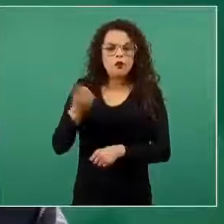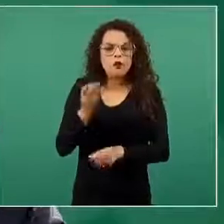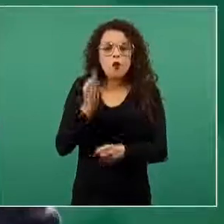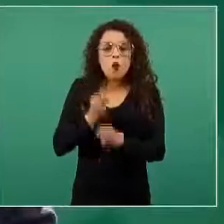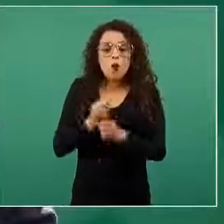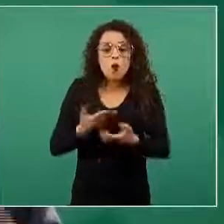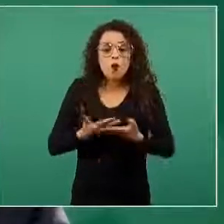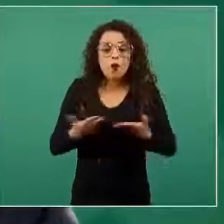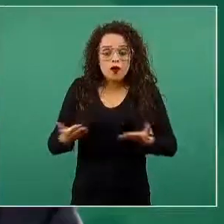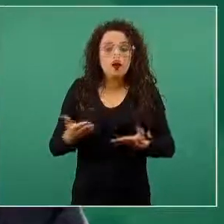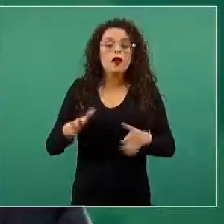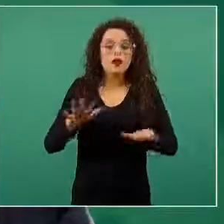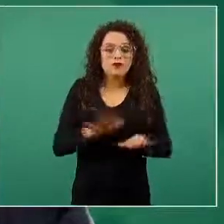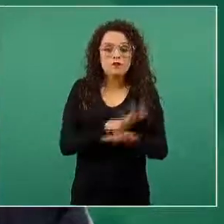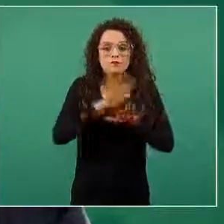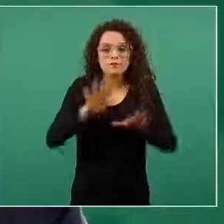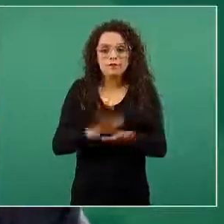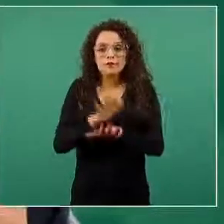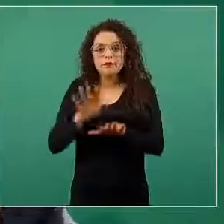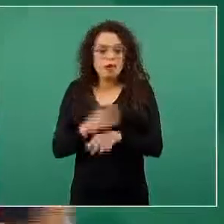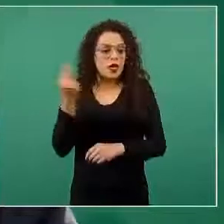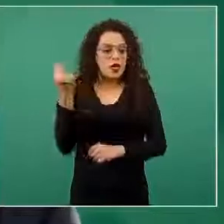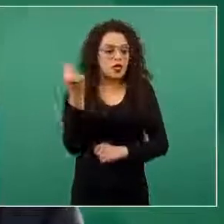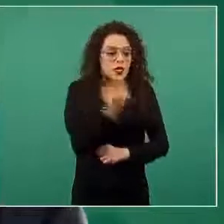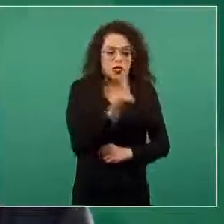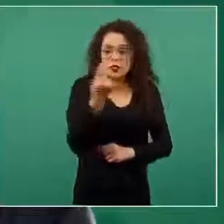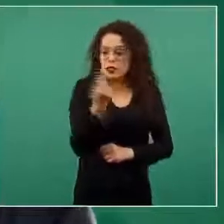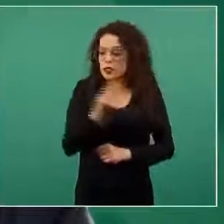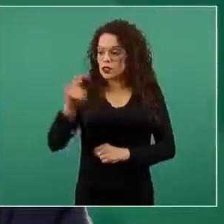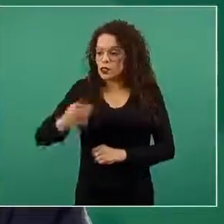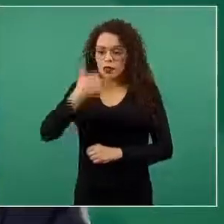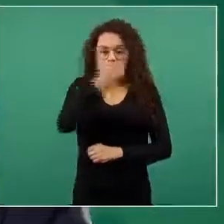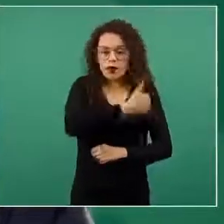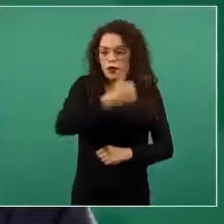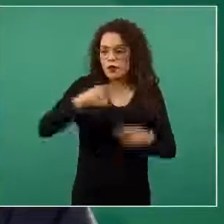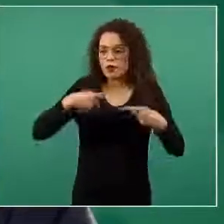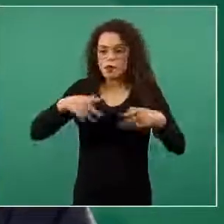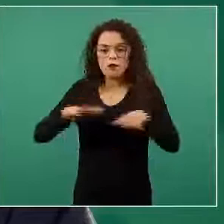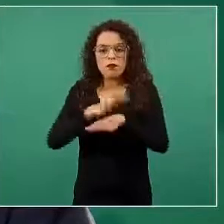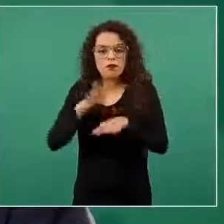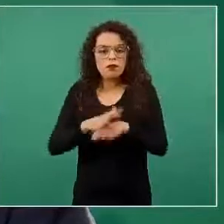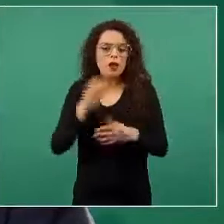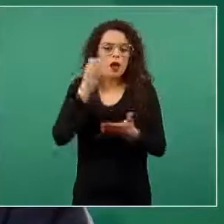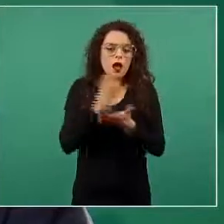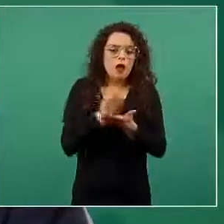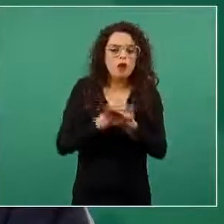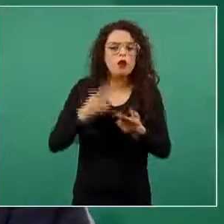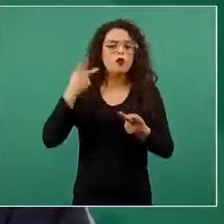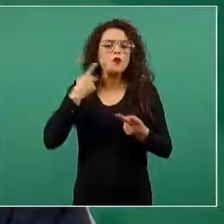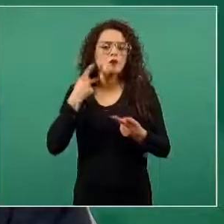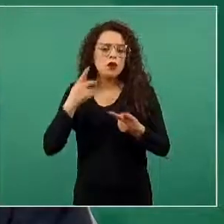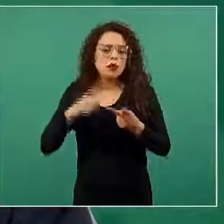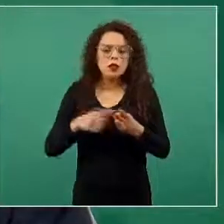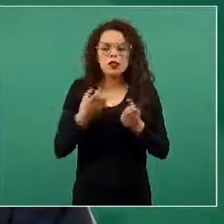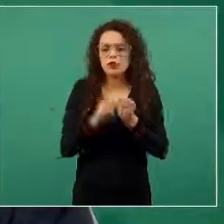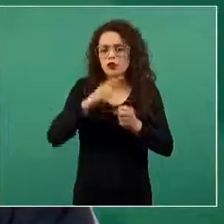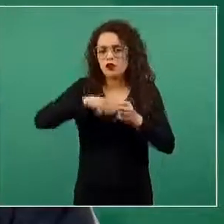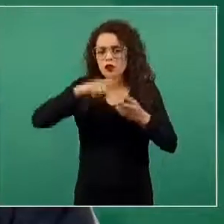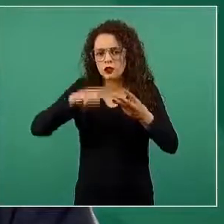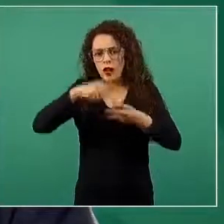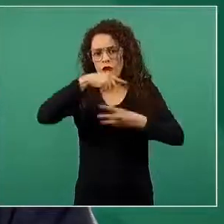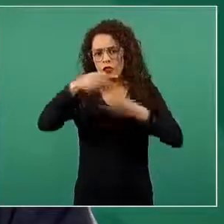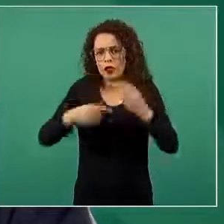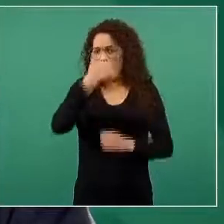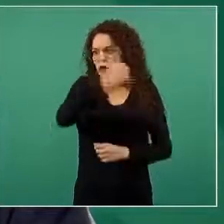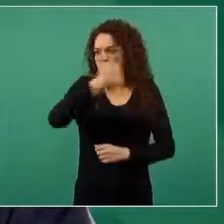cada sociedad, de cada realidad, de cada transformación económica, política, social de las naciones. En